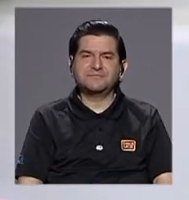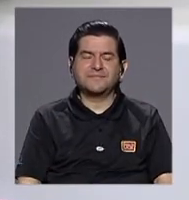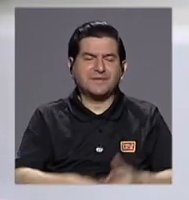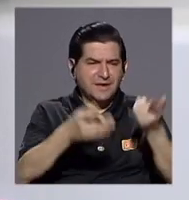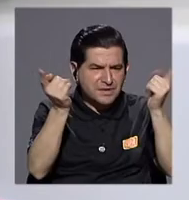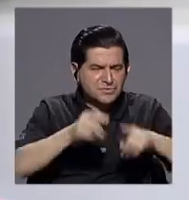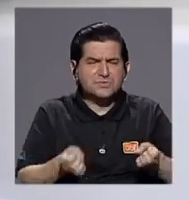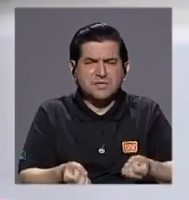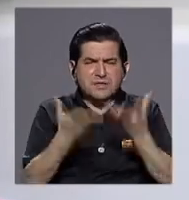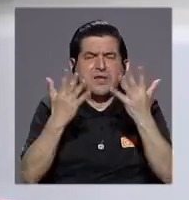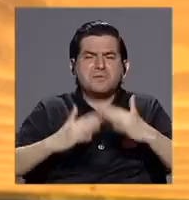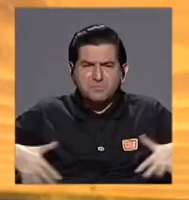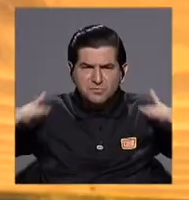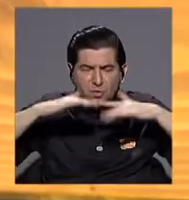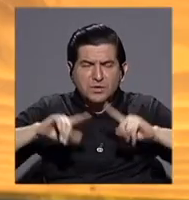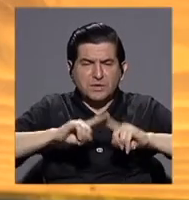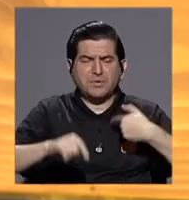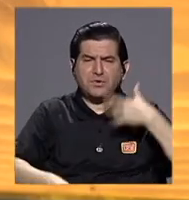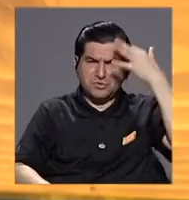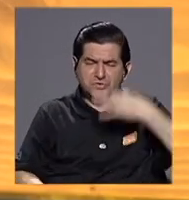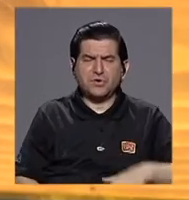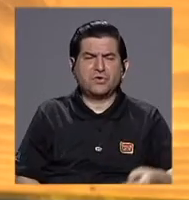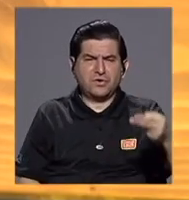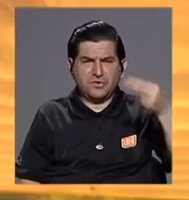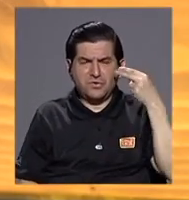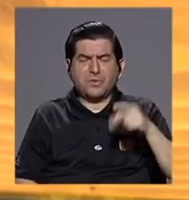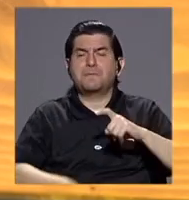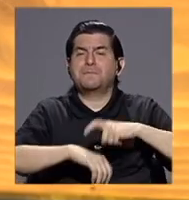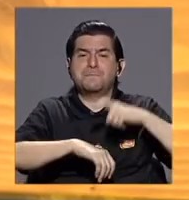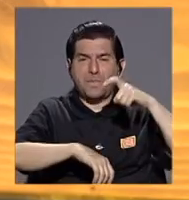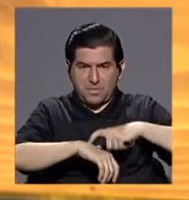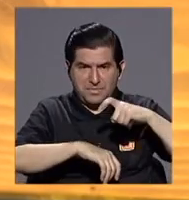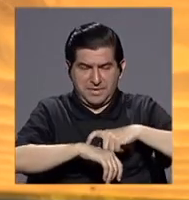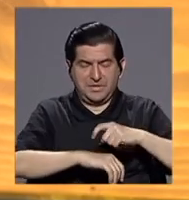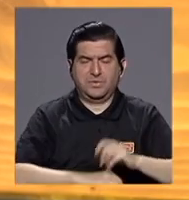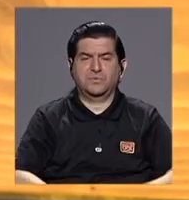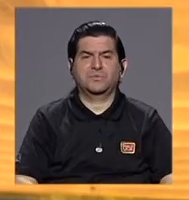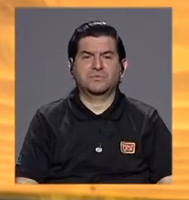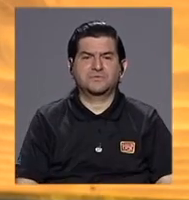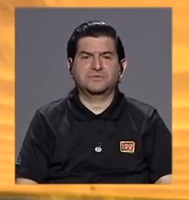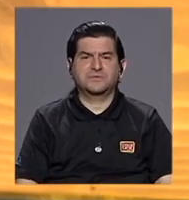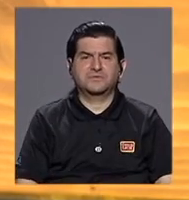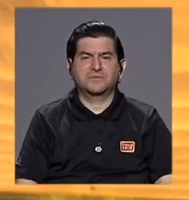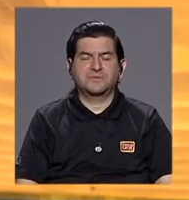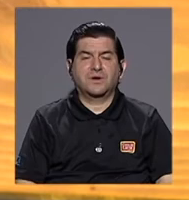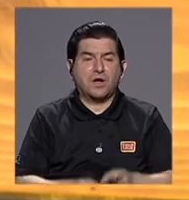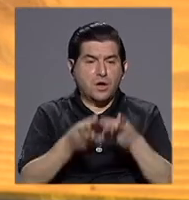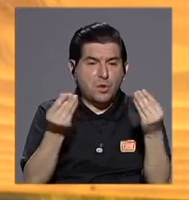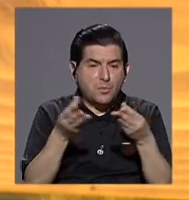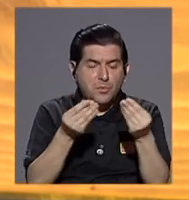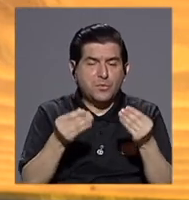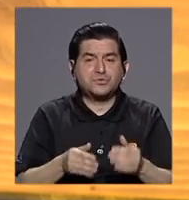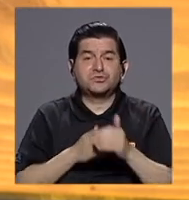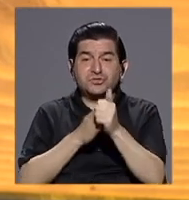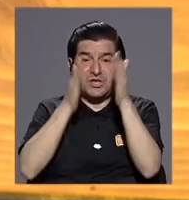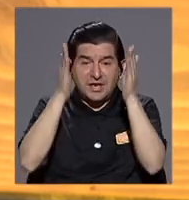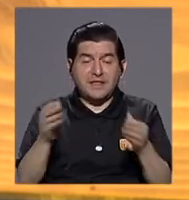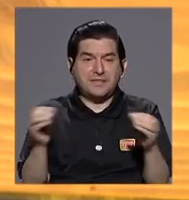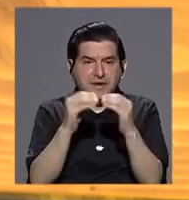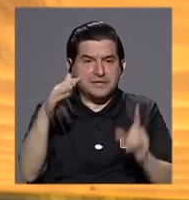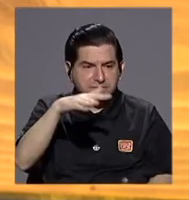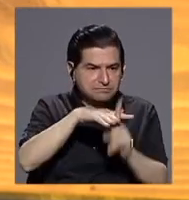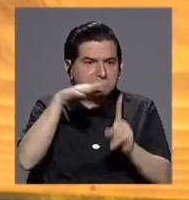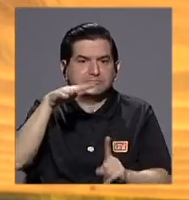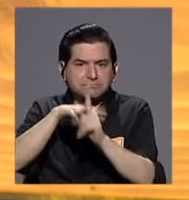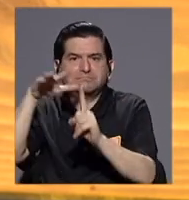pueden ocurrir muchos escenarios, pero yo creo que históricamente hay momentos en los cuales la producción de líderes es más